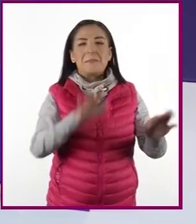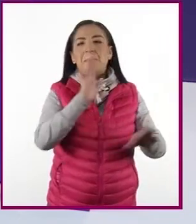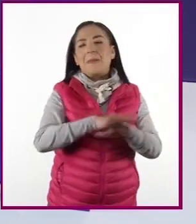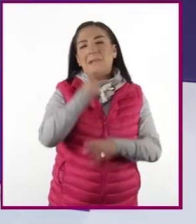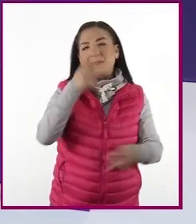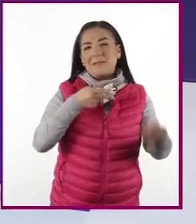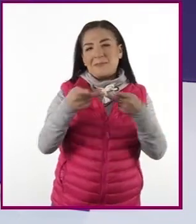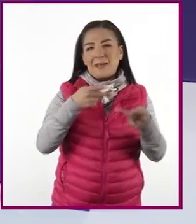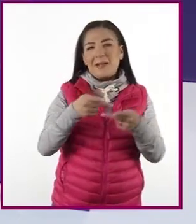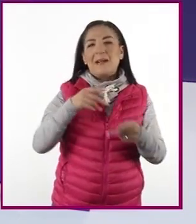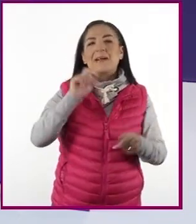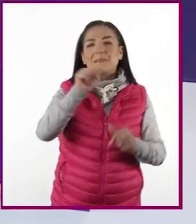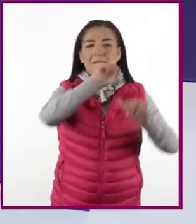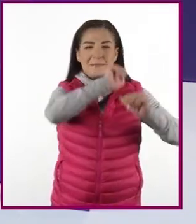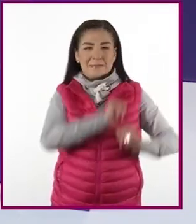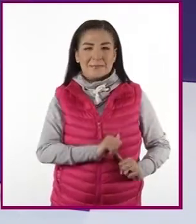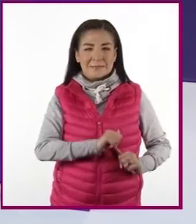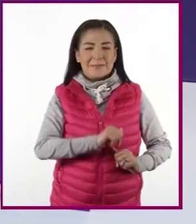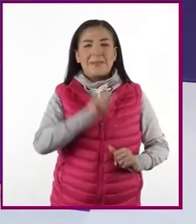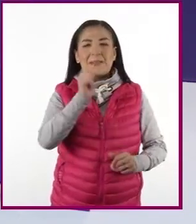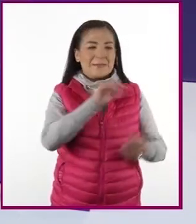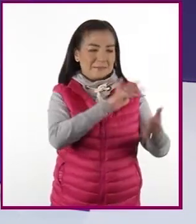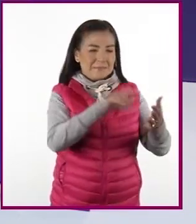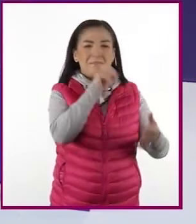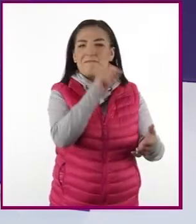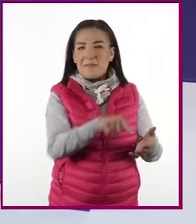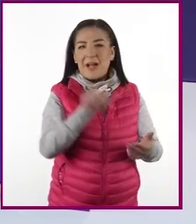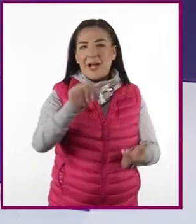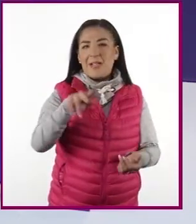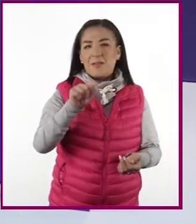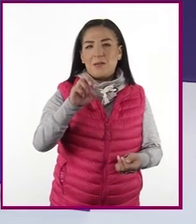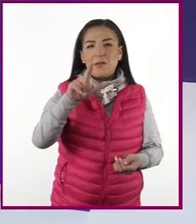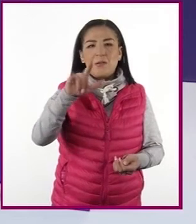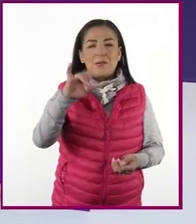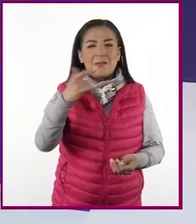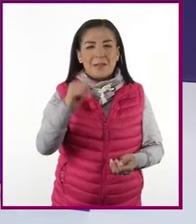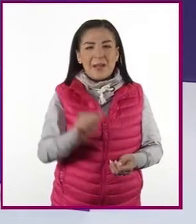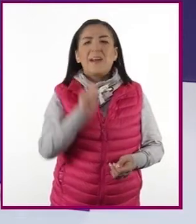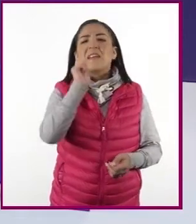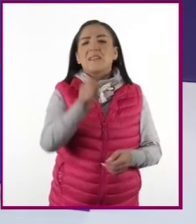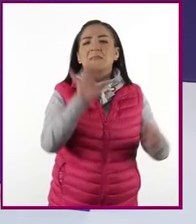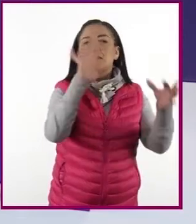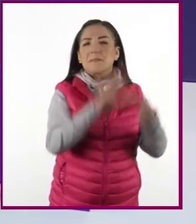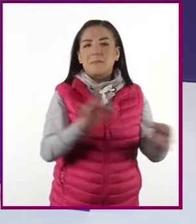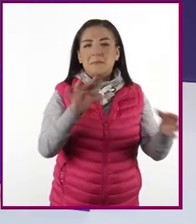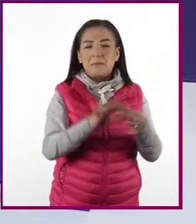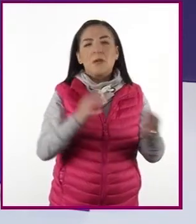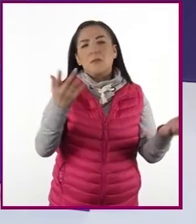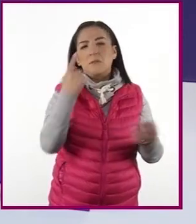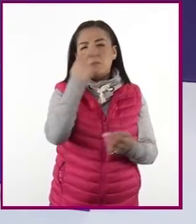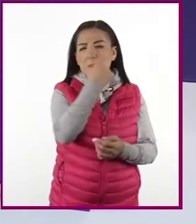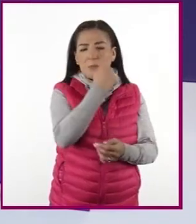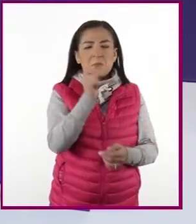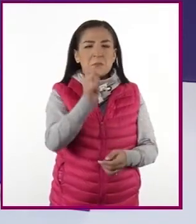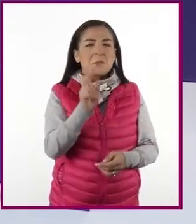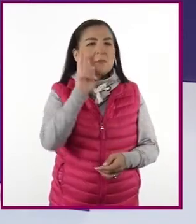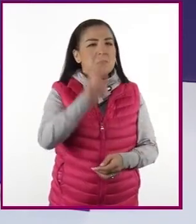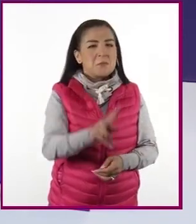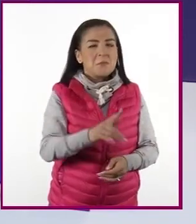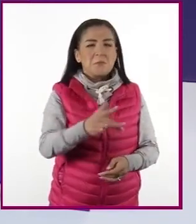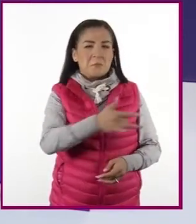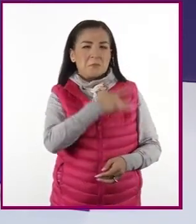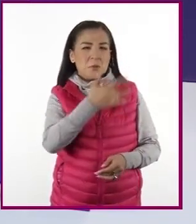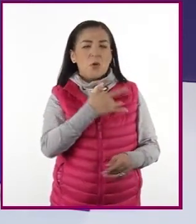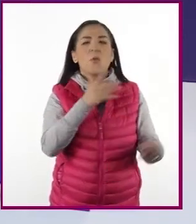la antología, donde le explica desde su punto de vista cuáles son las razones